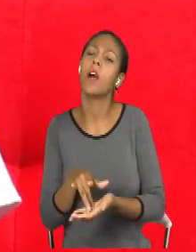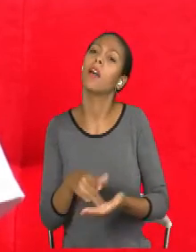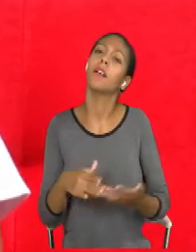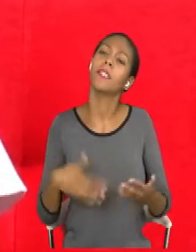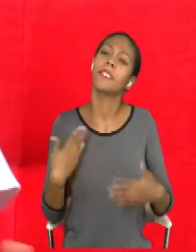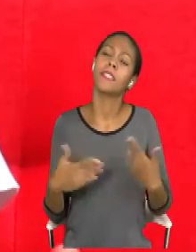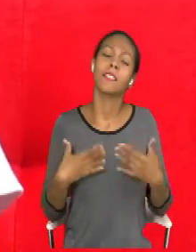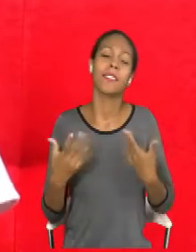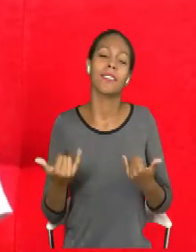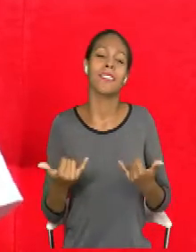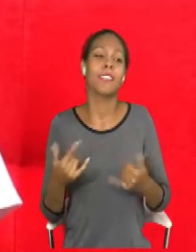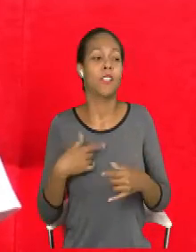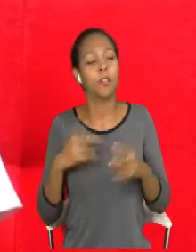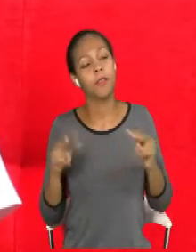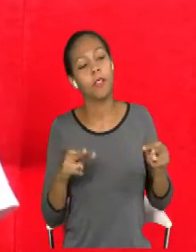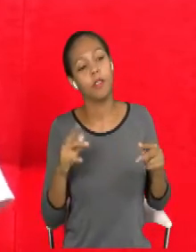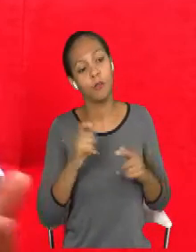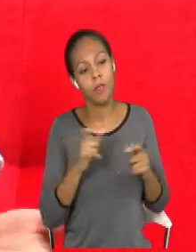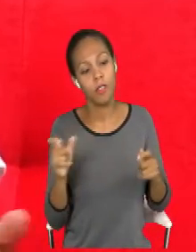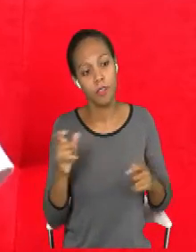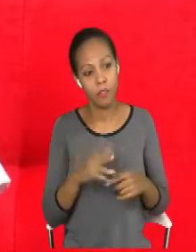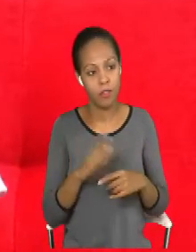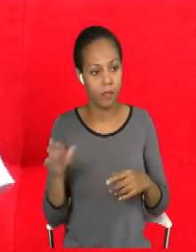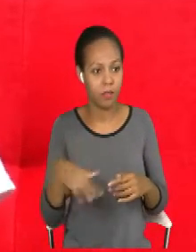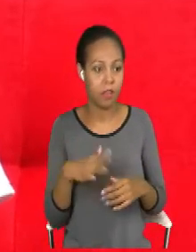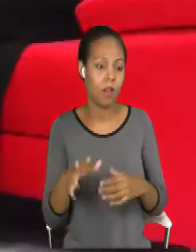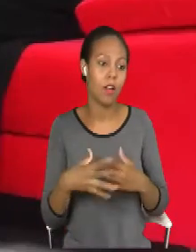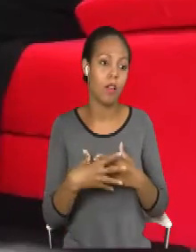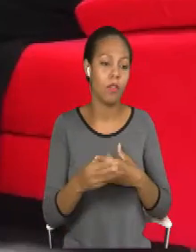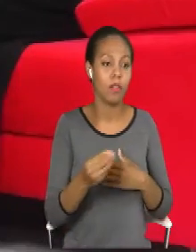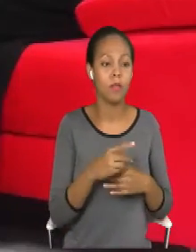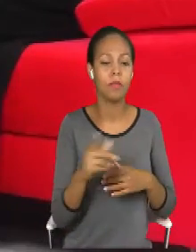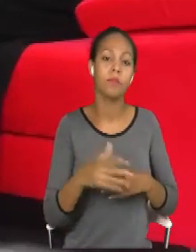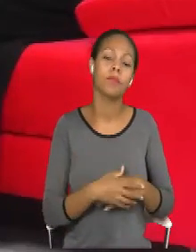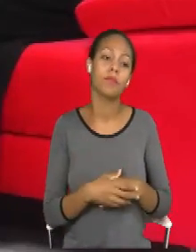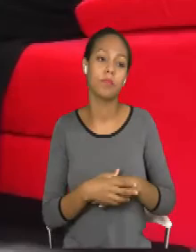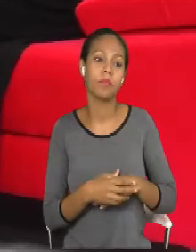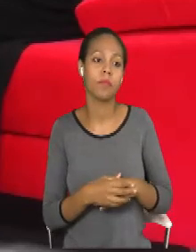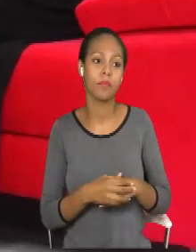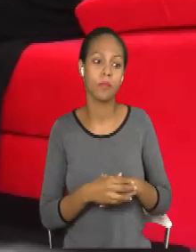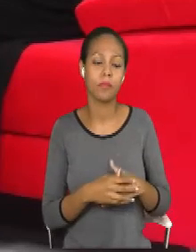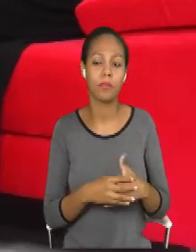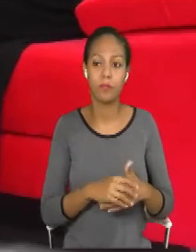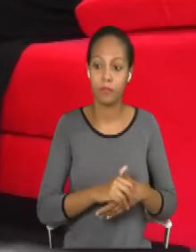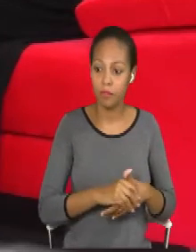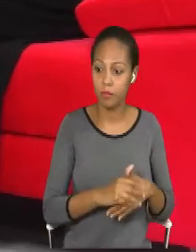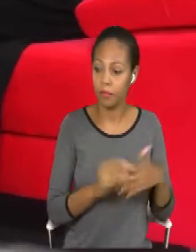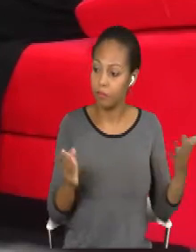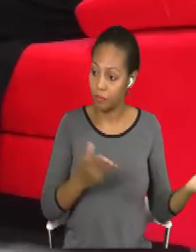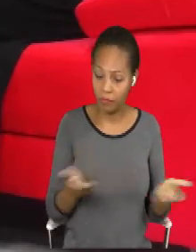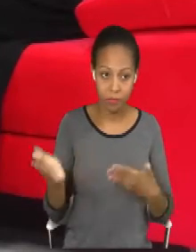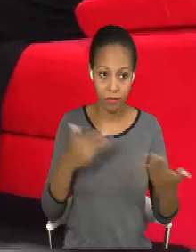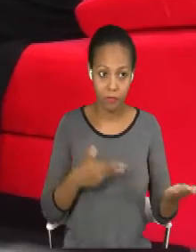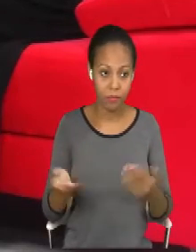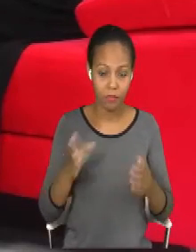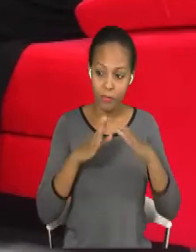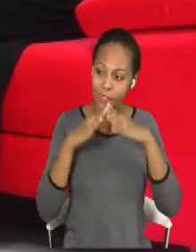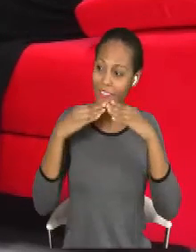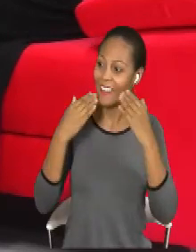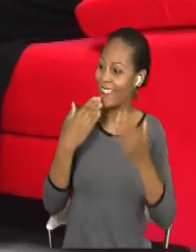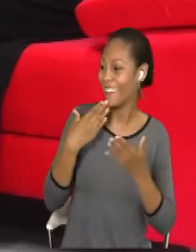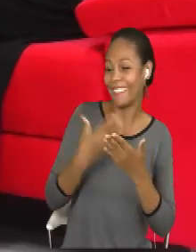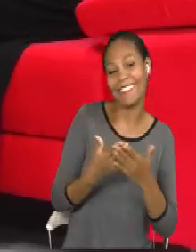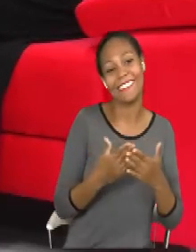ve cuando los recepcionistas están afuera de la casa y ellos ya los ven entrar y están con una sonrisa en la cara,